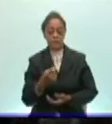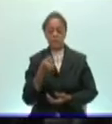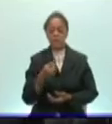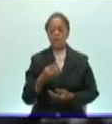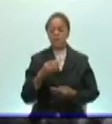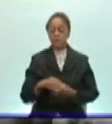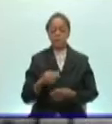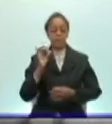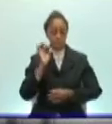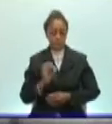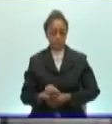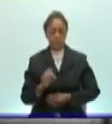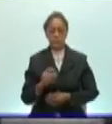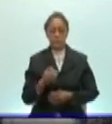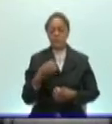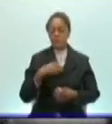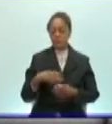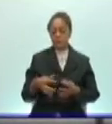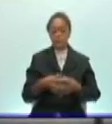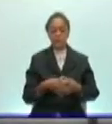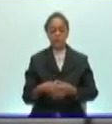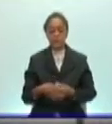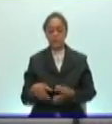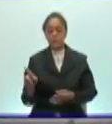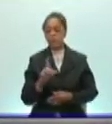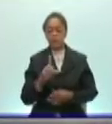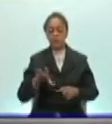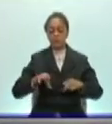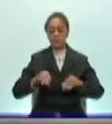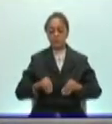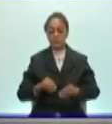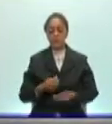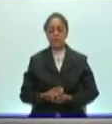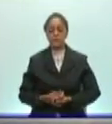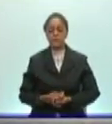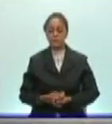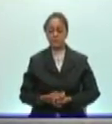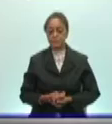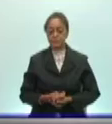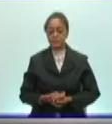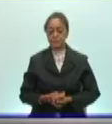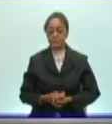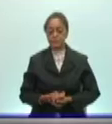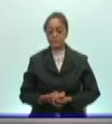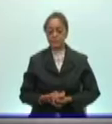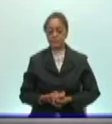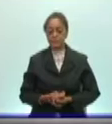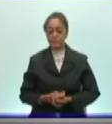términos razonables que Estados Unidos no acepta.